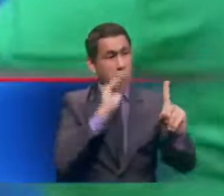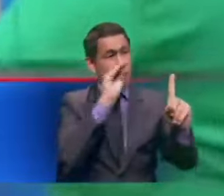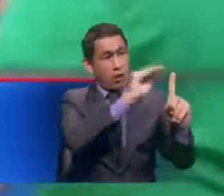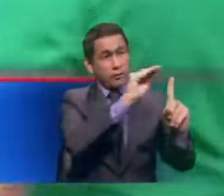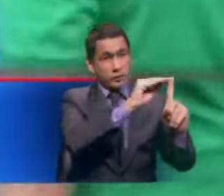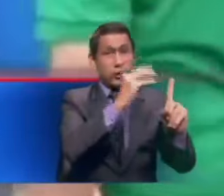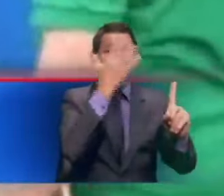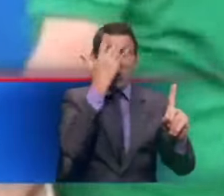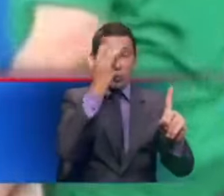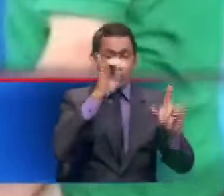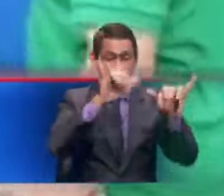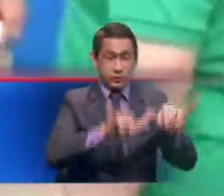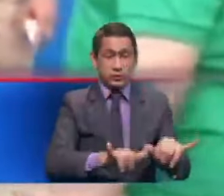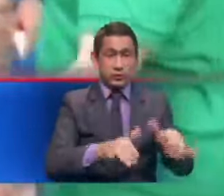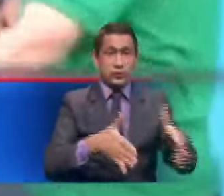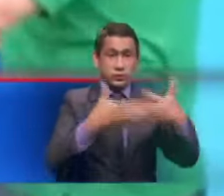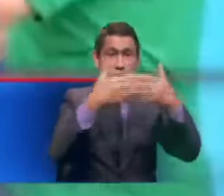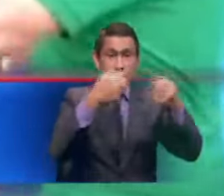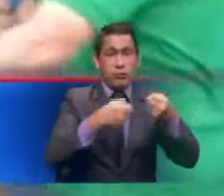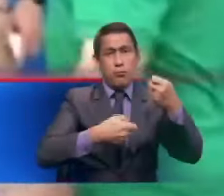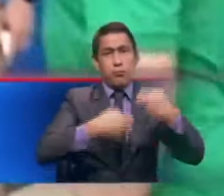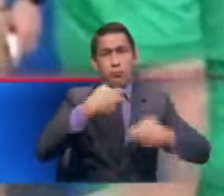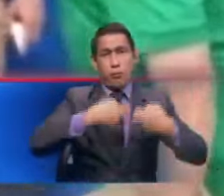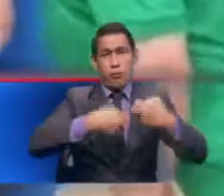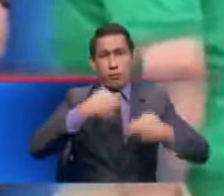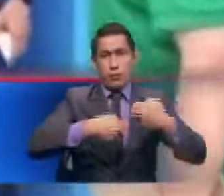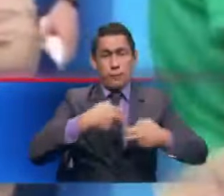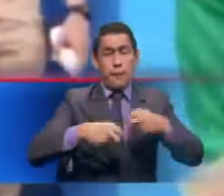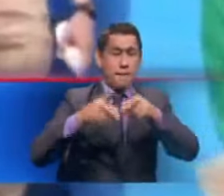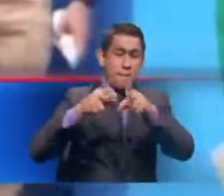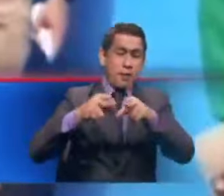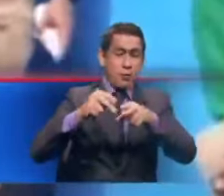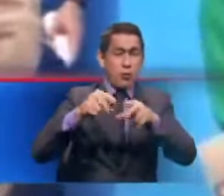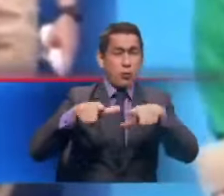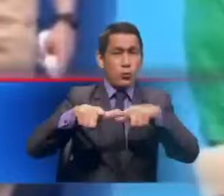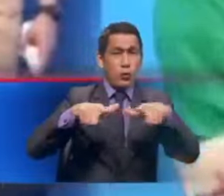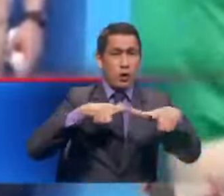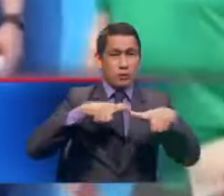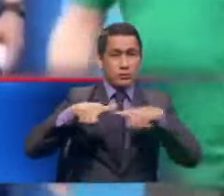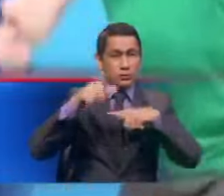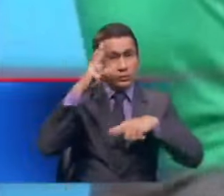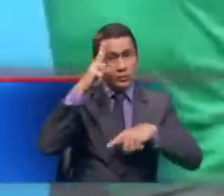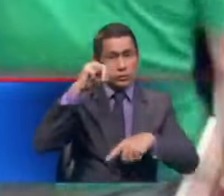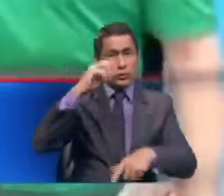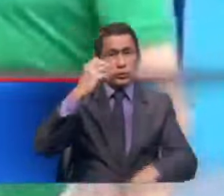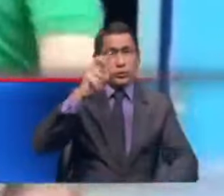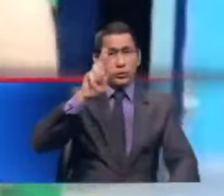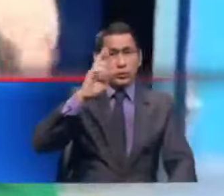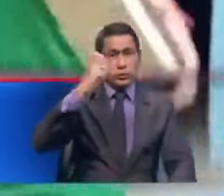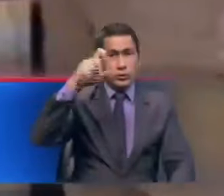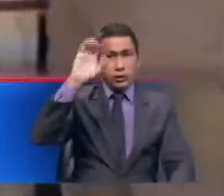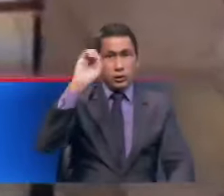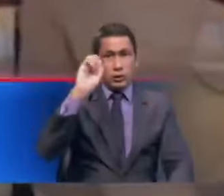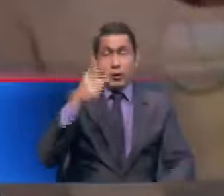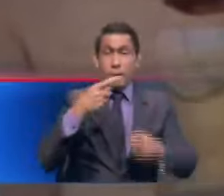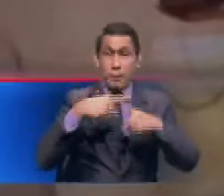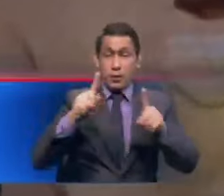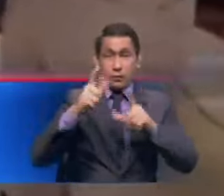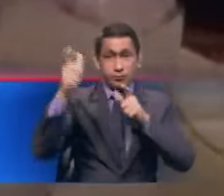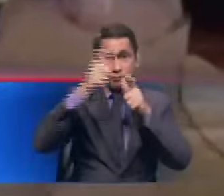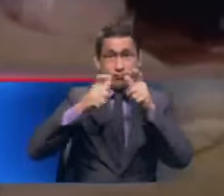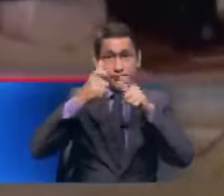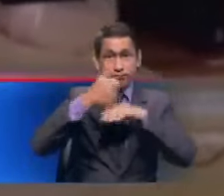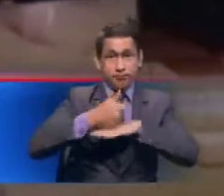en transitoria en el mismo pabellón en el que estaba recluido Leandro Norero. Ante el fiscal a cargo de la causa, Pablo R., aseguró